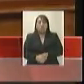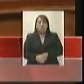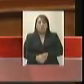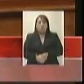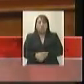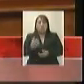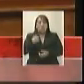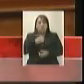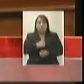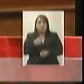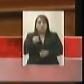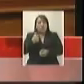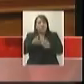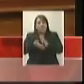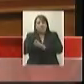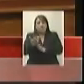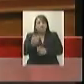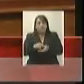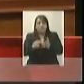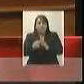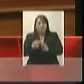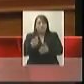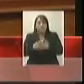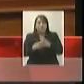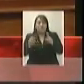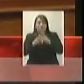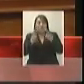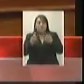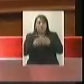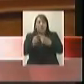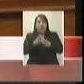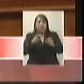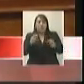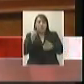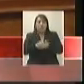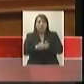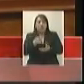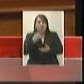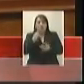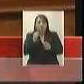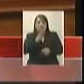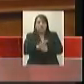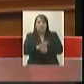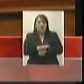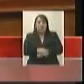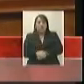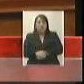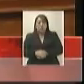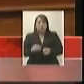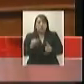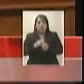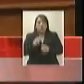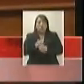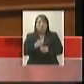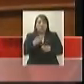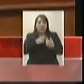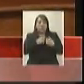lamentablemente tuvimos que ausentarnos de la sesión plenaria, pues estuvimos cumpliendo con la función